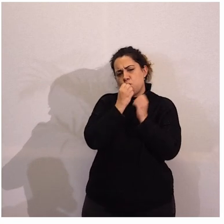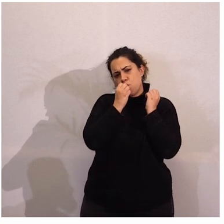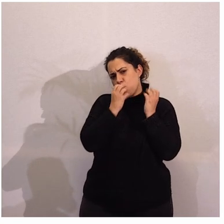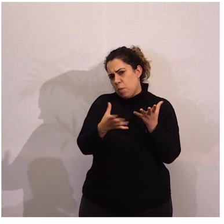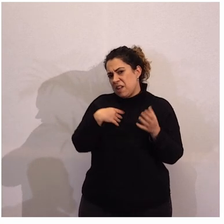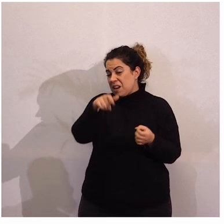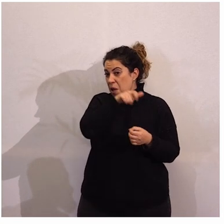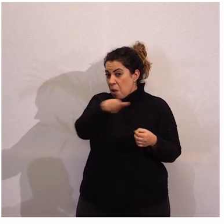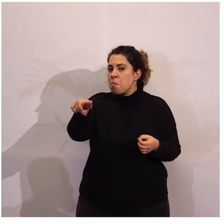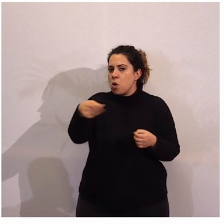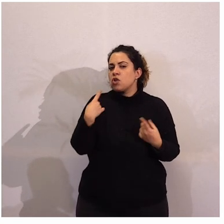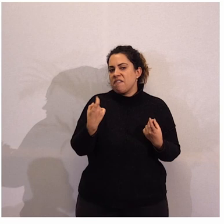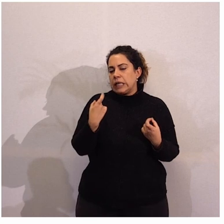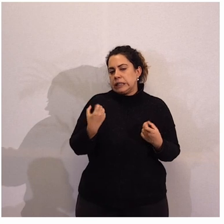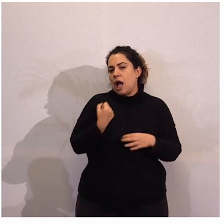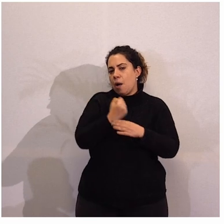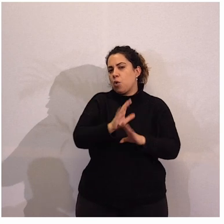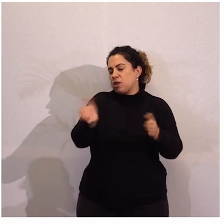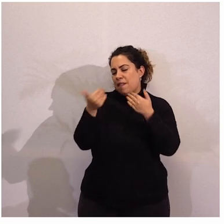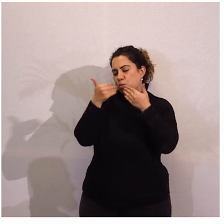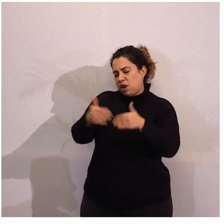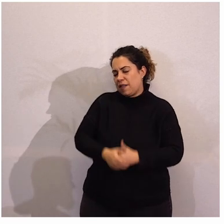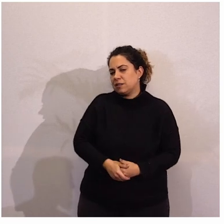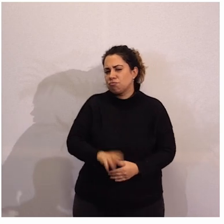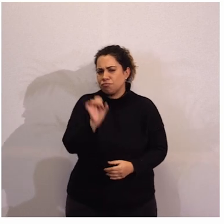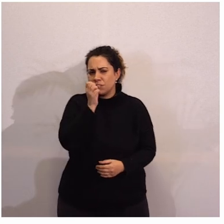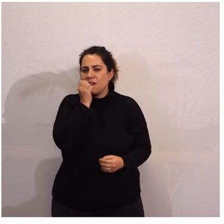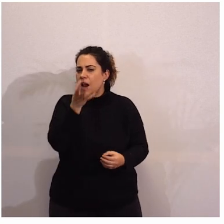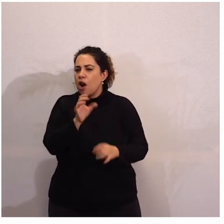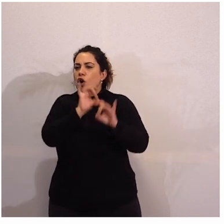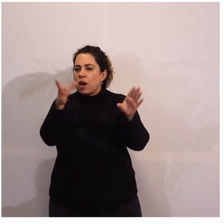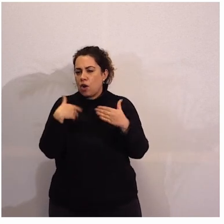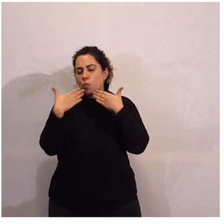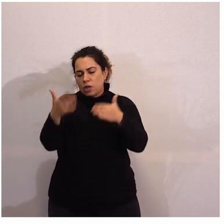gente realmente lo necesita. Muchas gracias. Por supuesto que sí. Gracias.